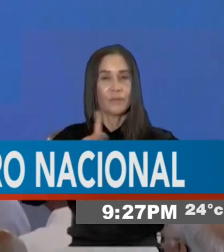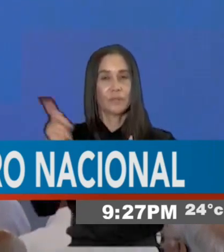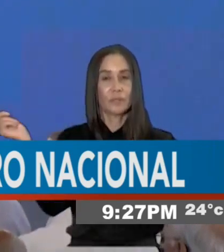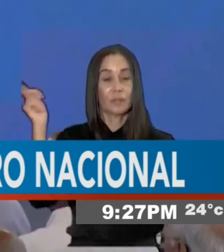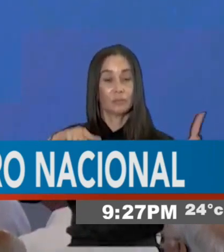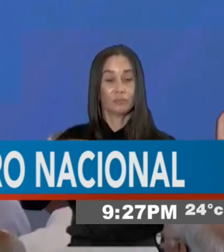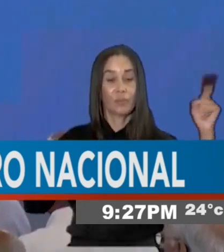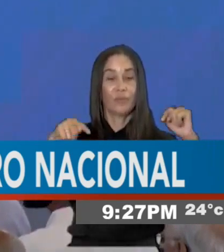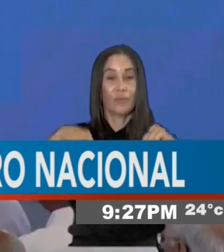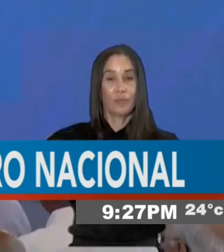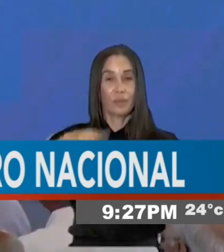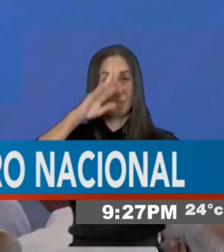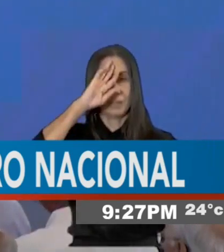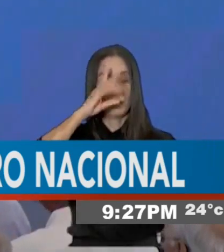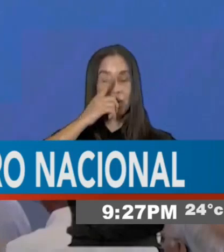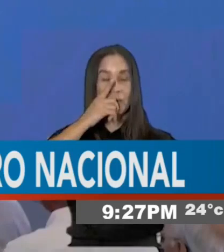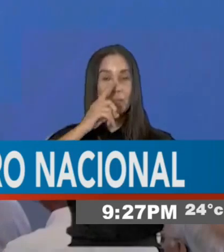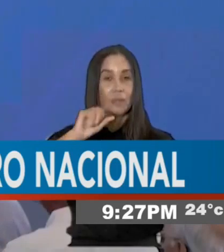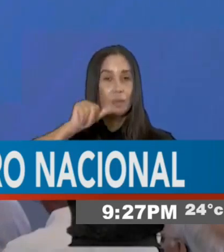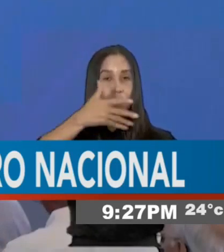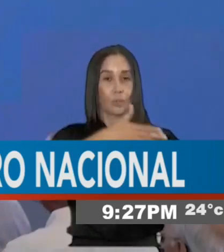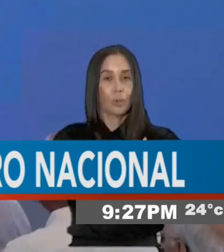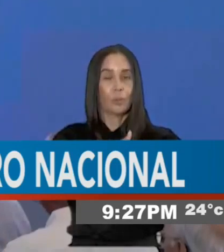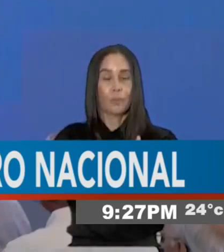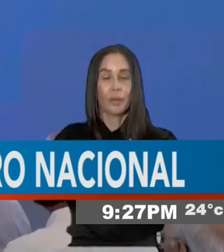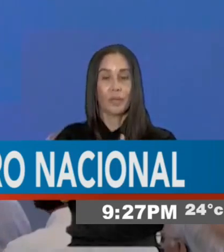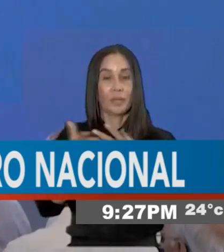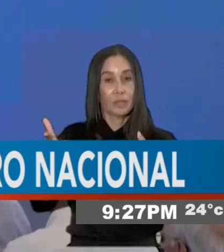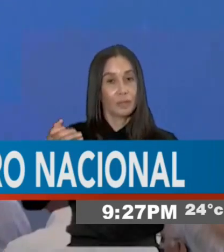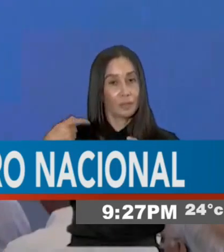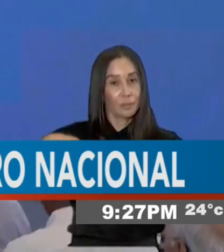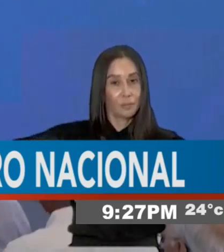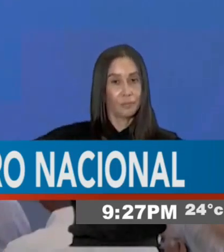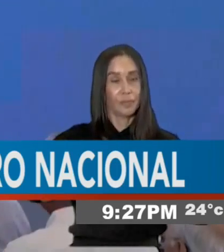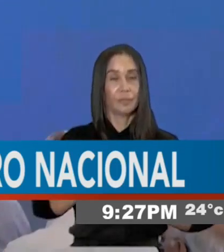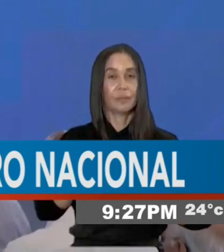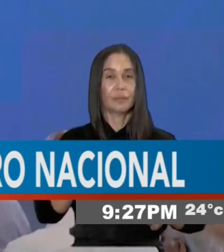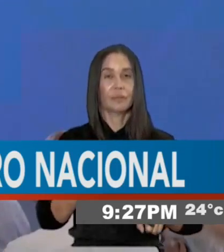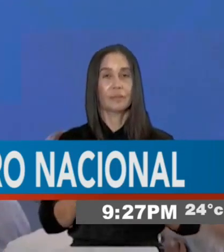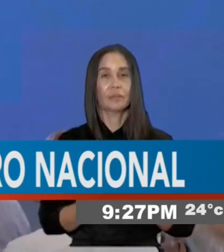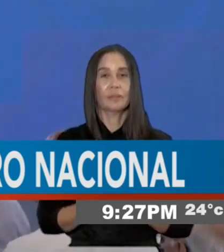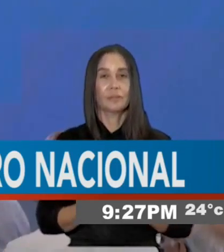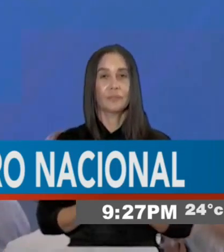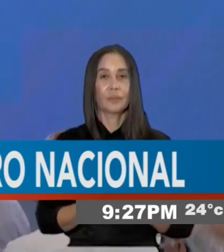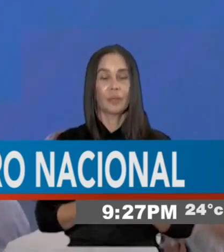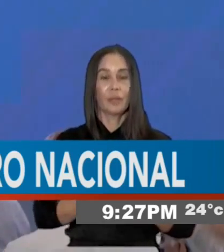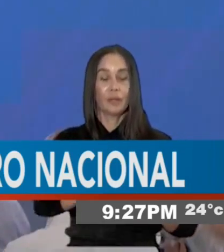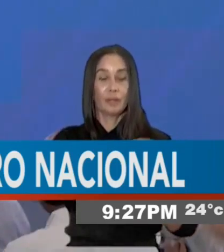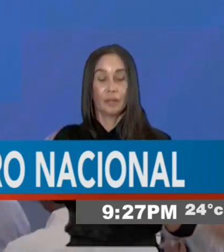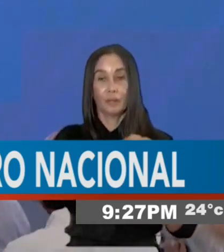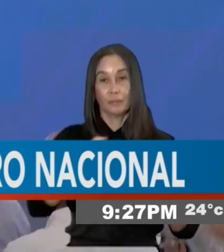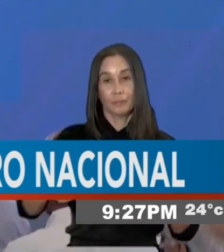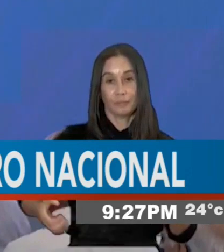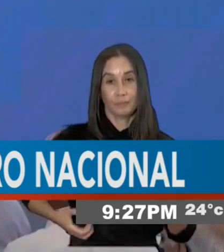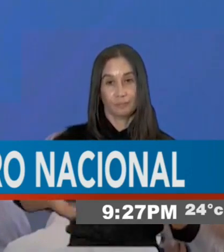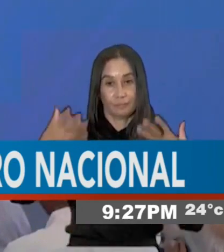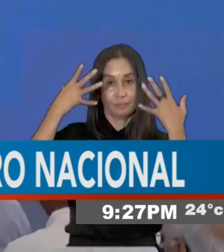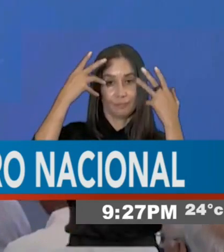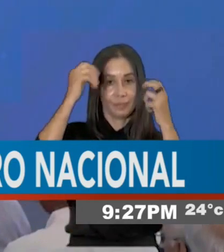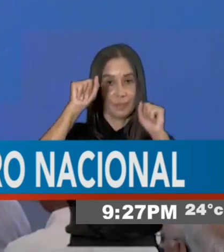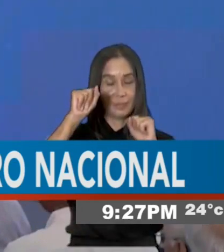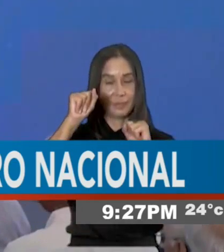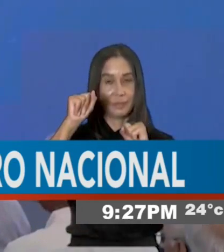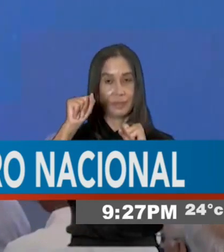personalidades, incluso celebridades que han manifestado que quieren venir a la toma de posesión. Y hay